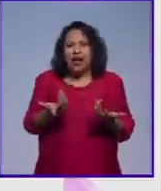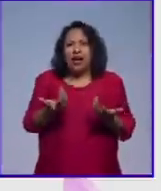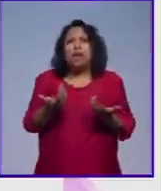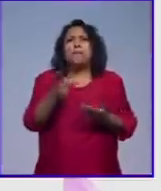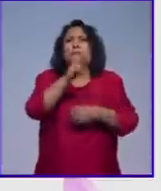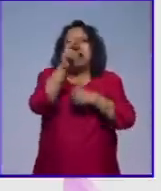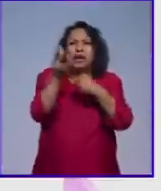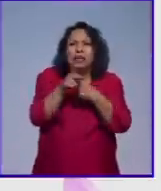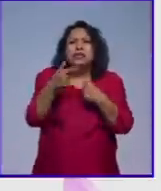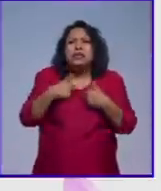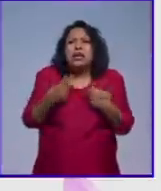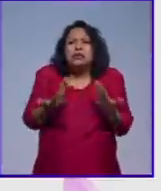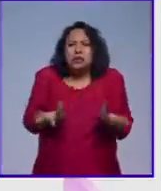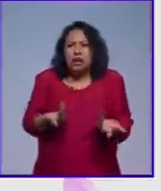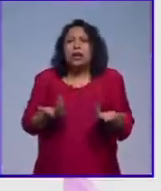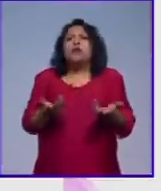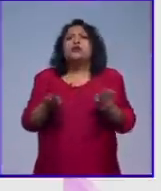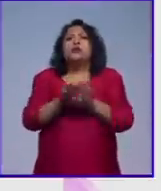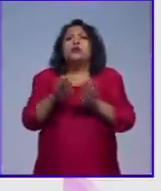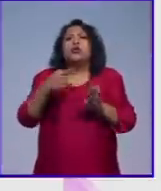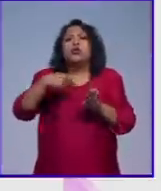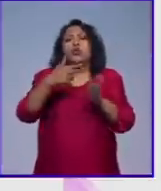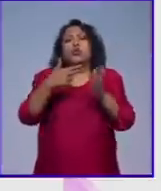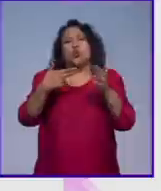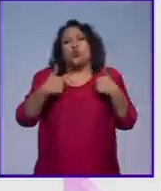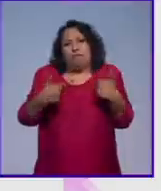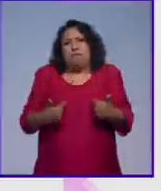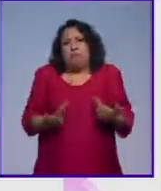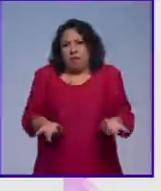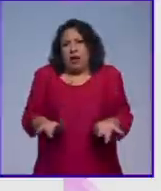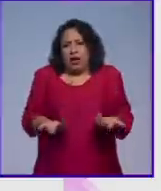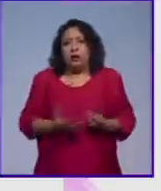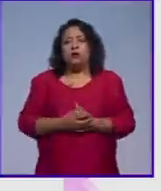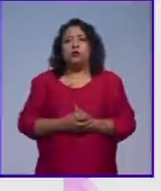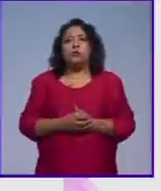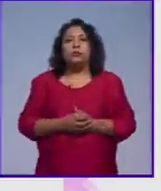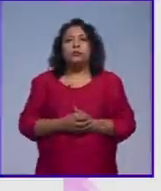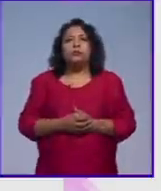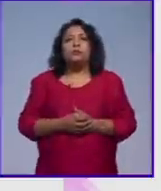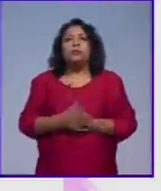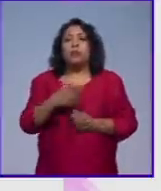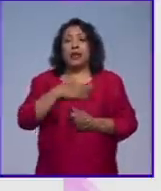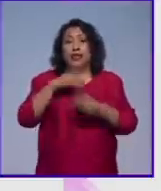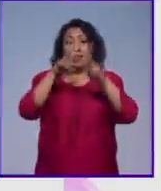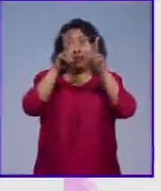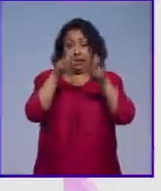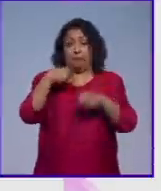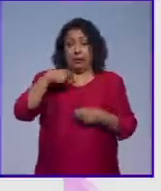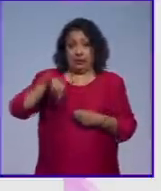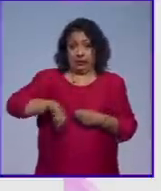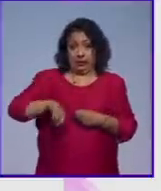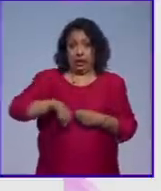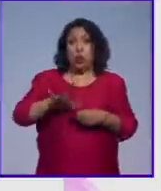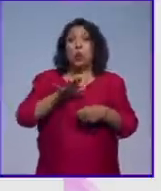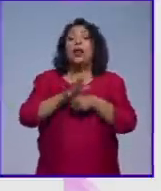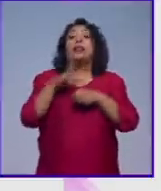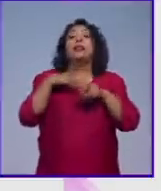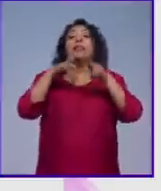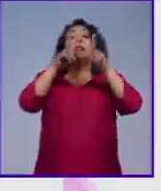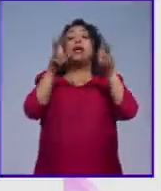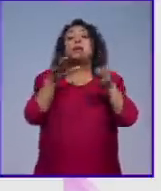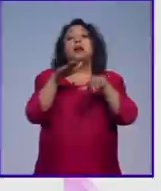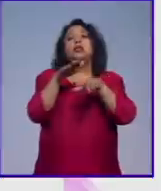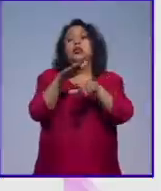como país? ¿Qué estamos haciendo como humanidad? Entonces, a mí los temas que me interesan son los temas que tienen que